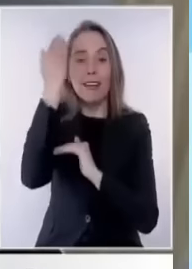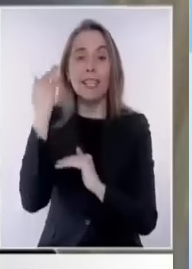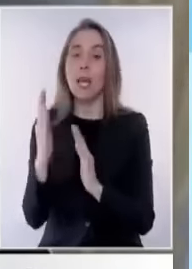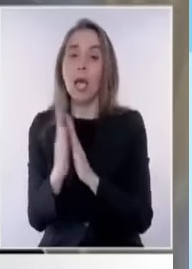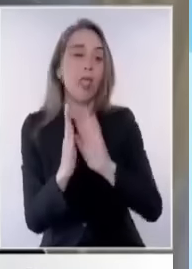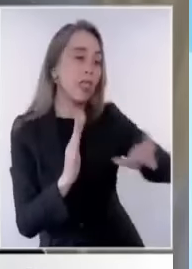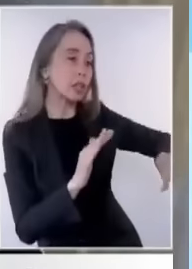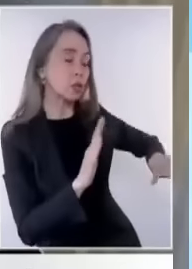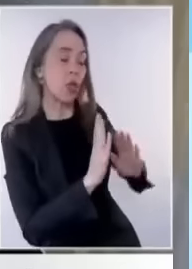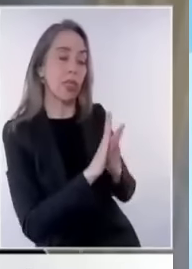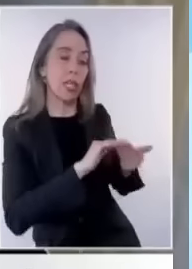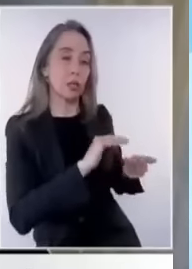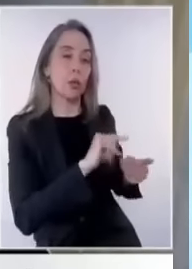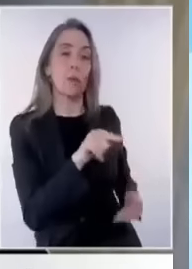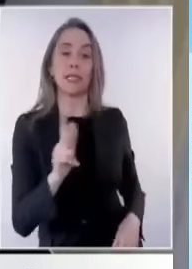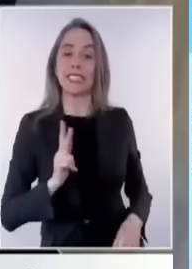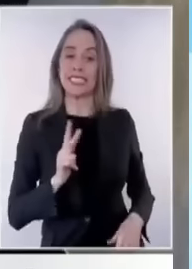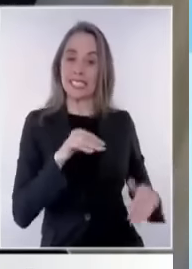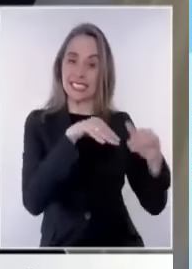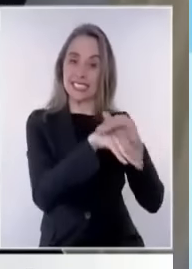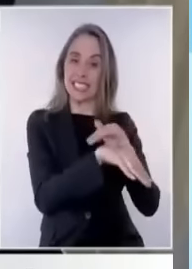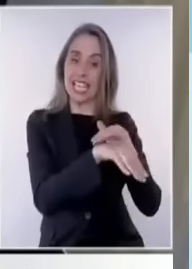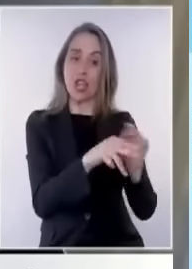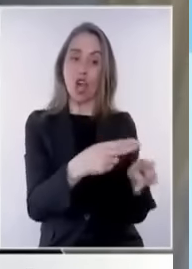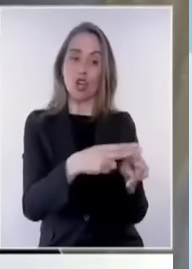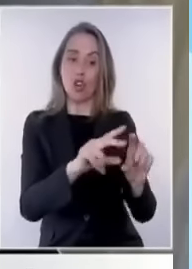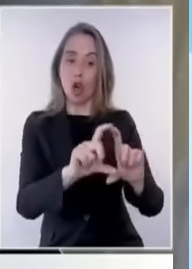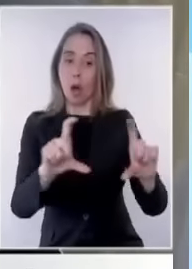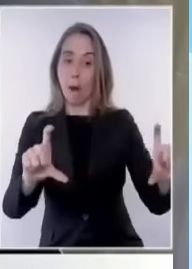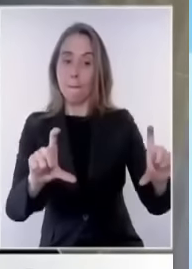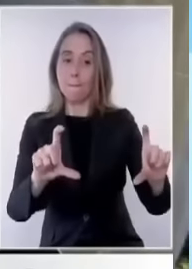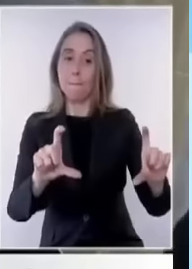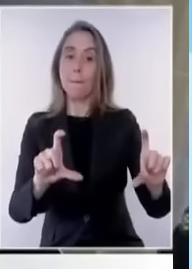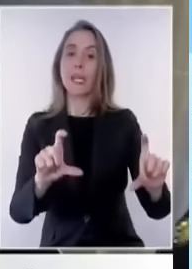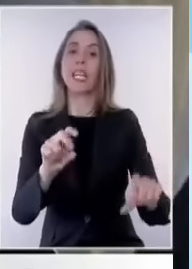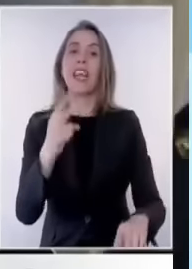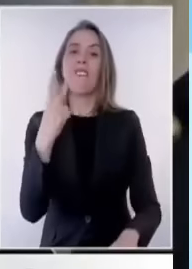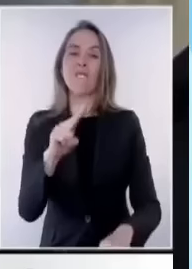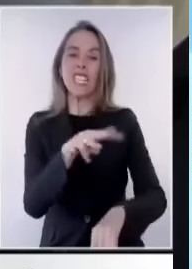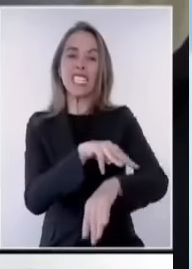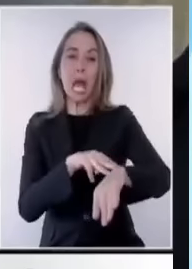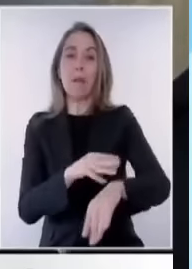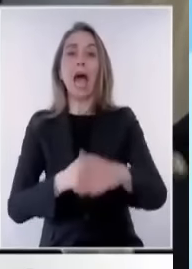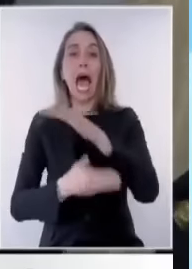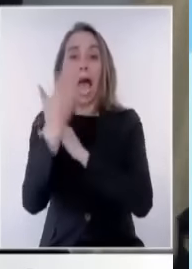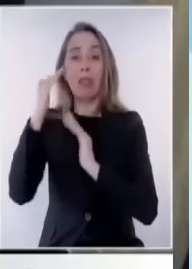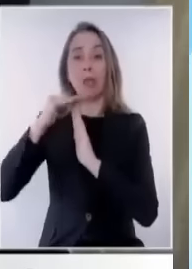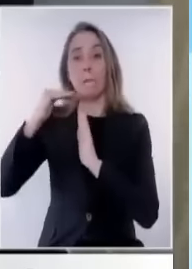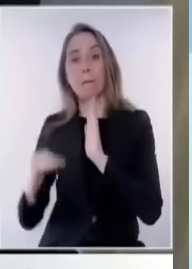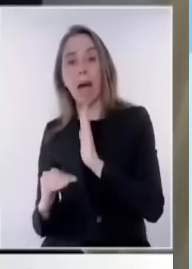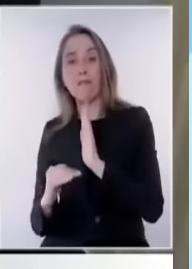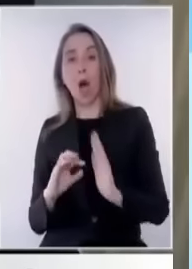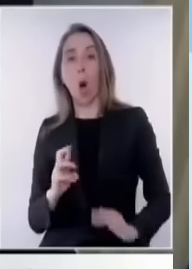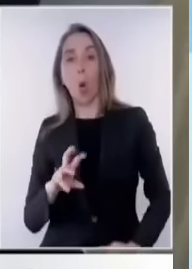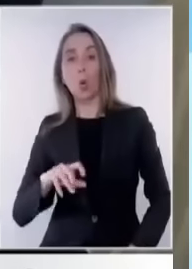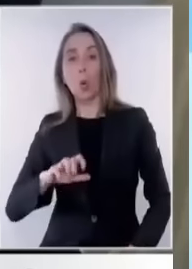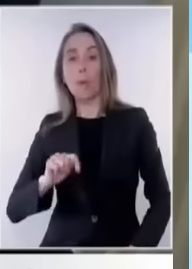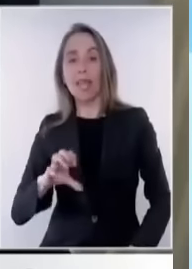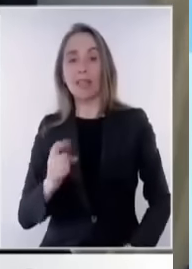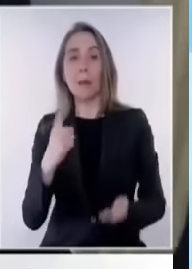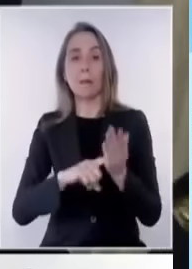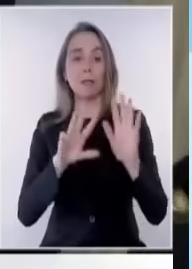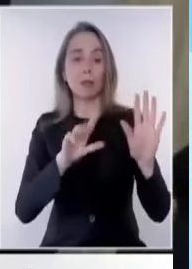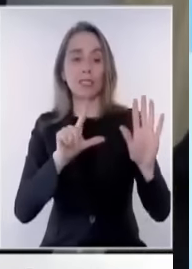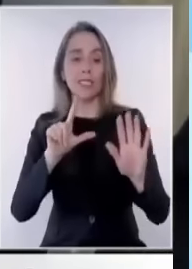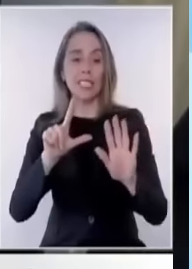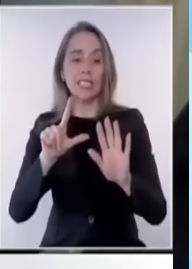está, perdón, aquí está este señor que lo comentamos, que llegó a vicealmirante. Tuvo volver el chico, sí, mal momento, criar. En el año 79,